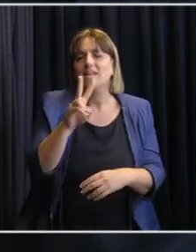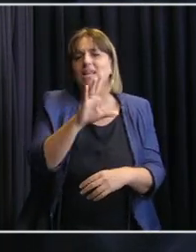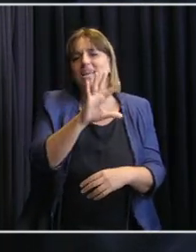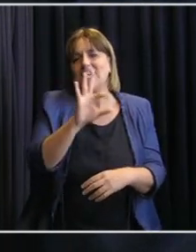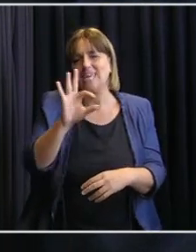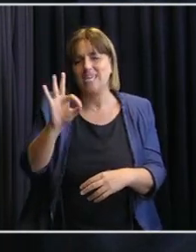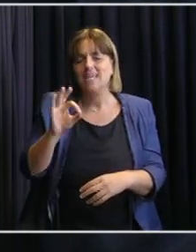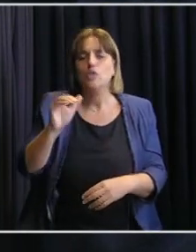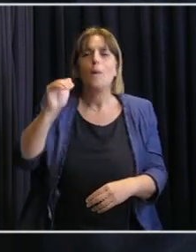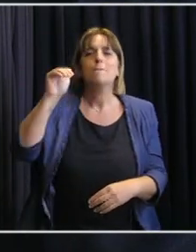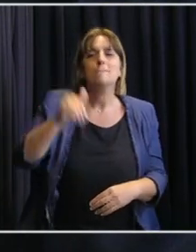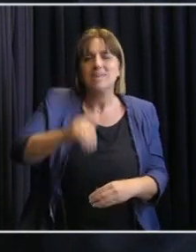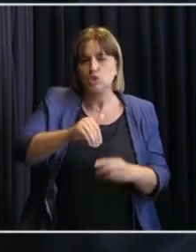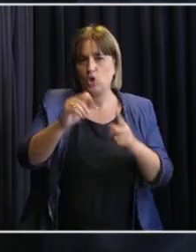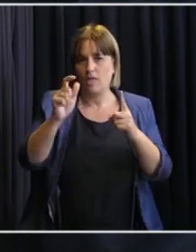de dólares.